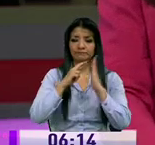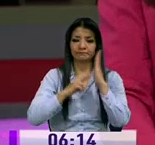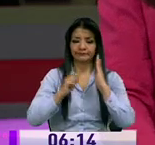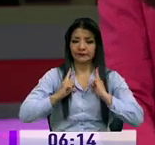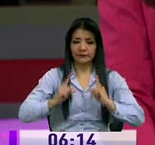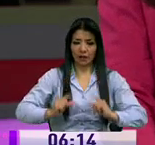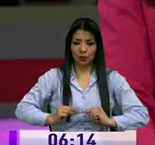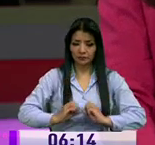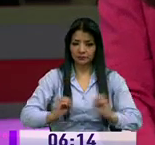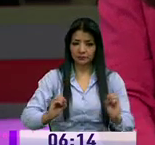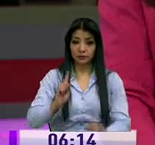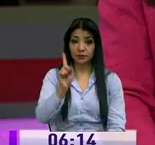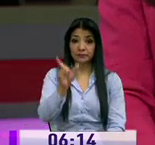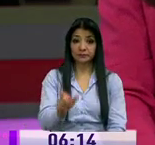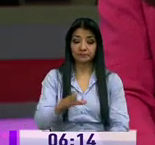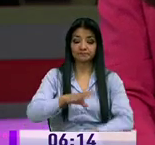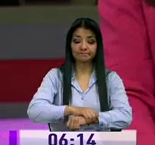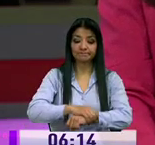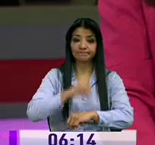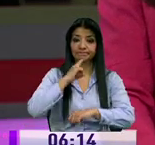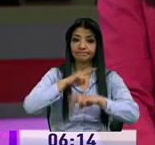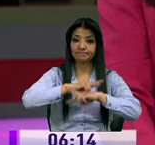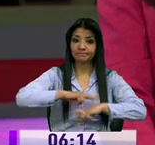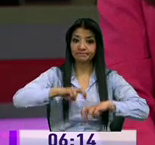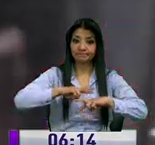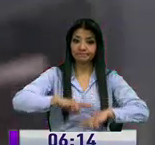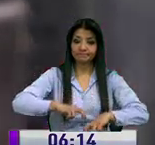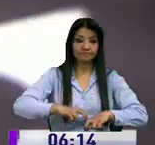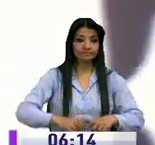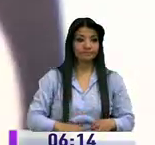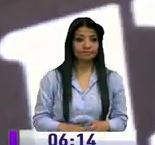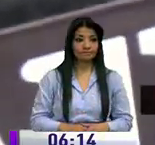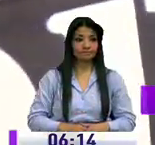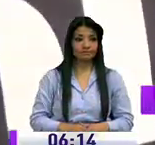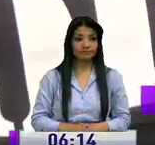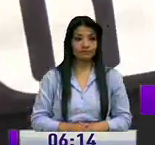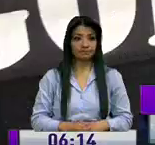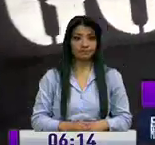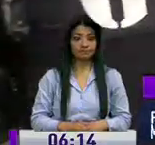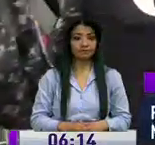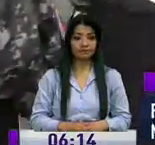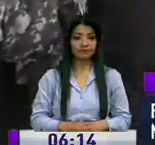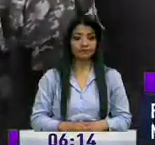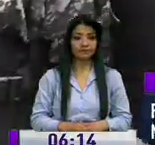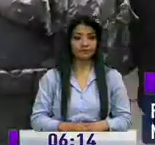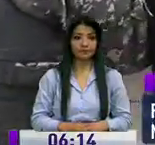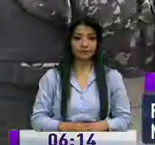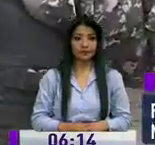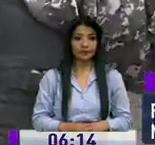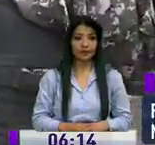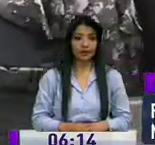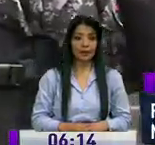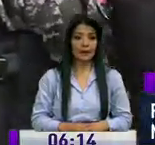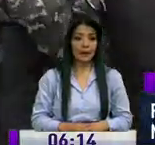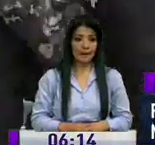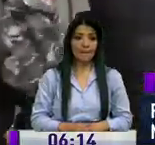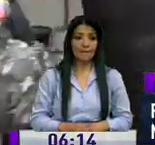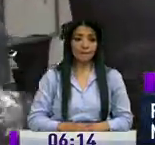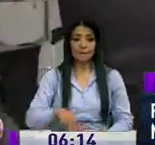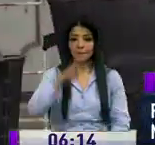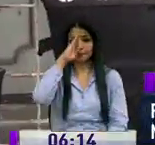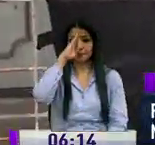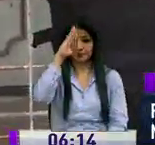fue detenida para investigaciones. Personal del GOE